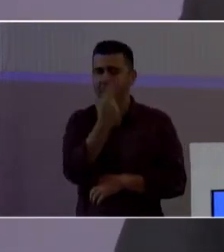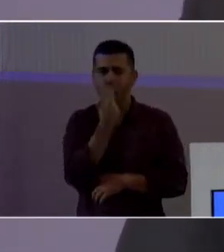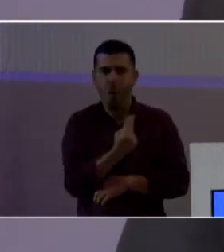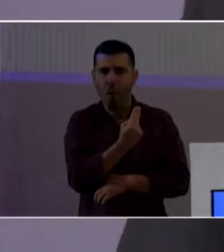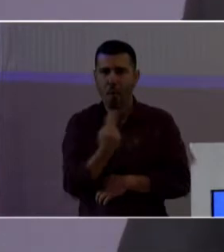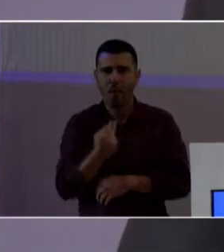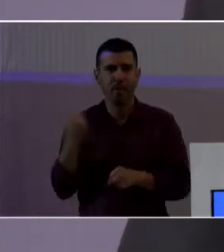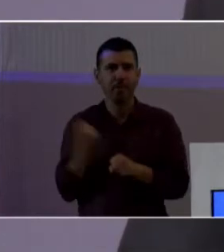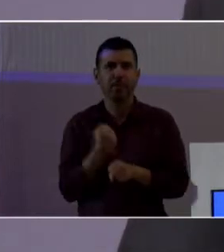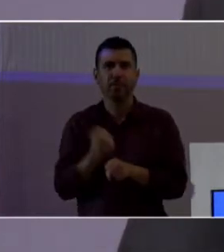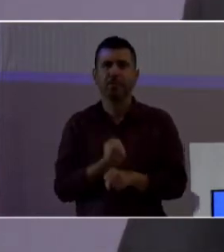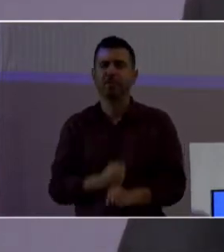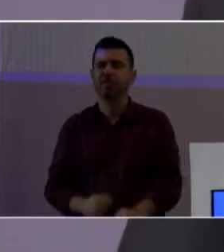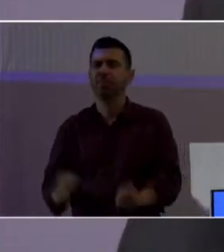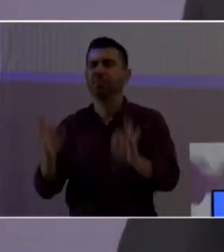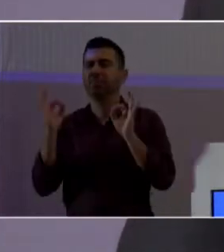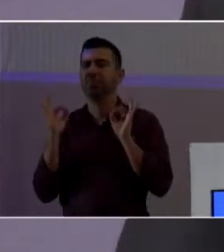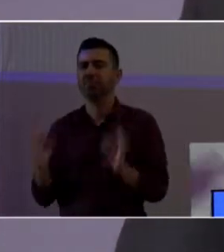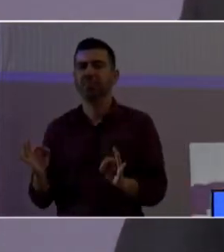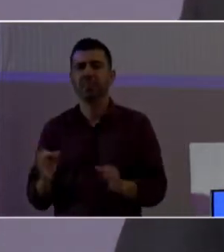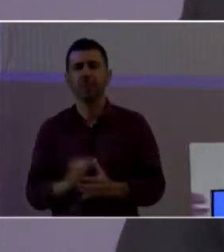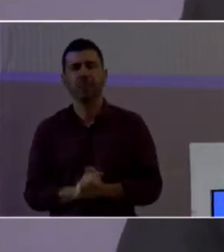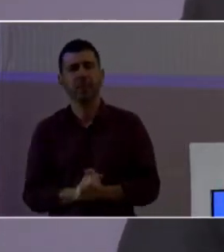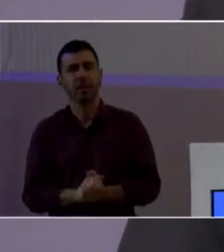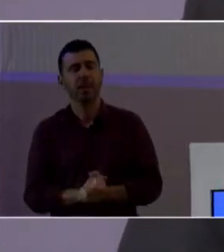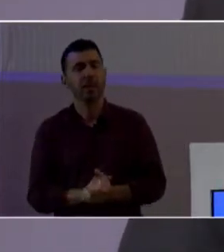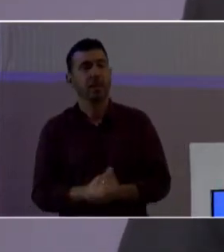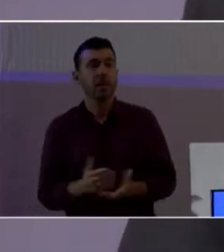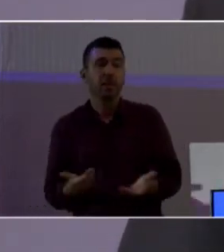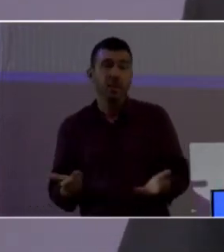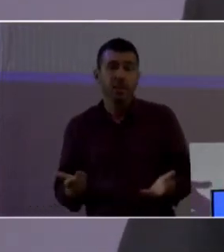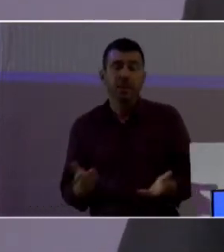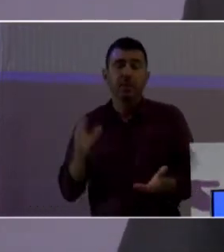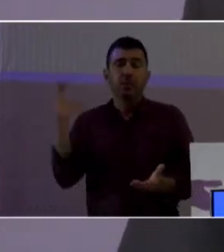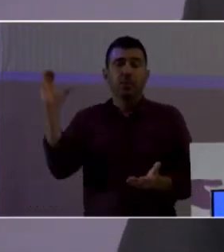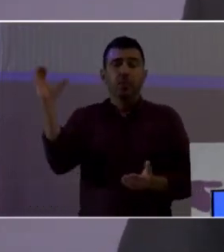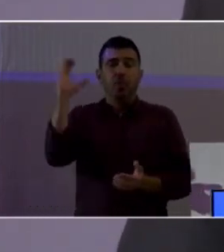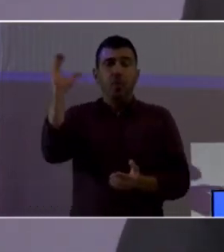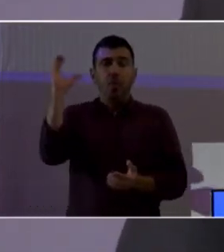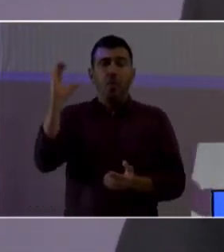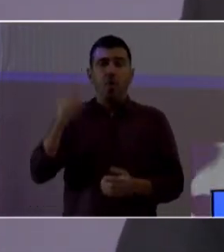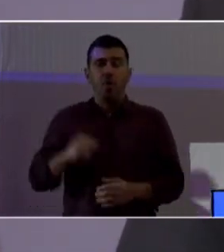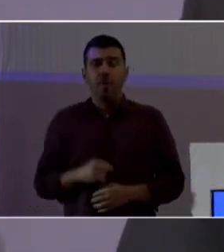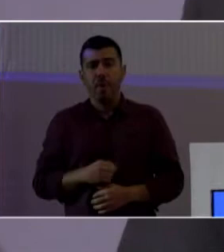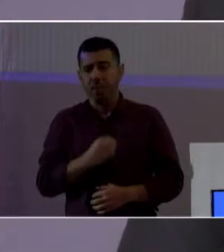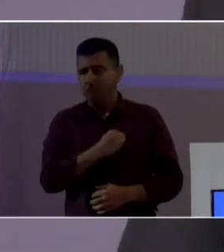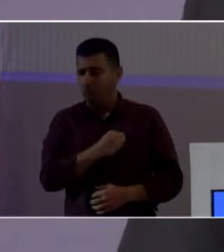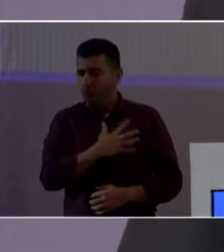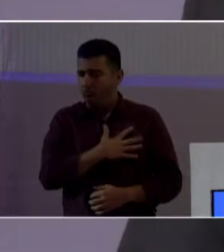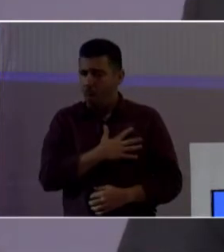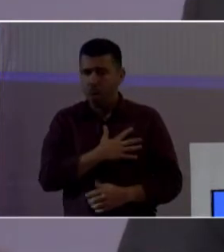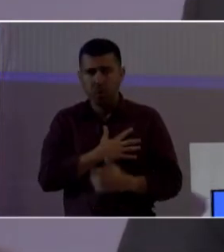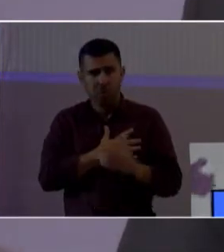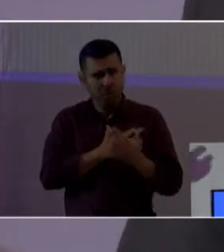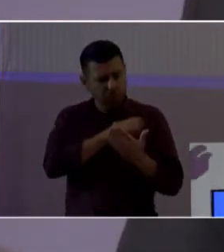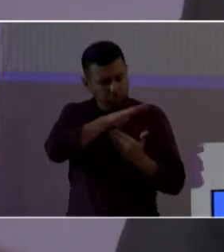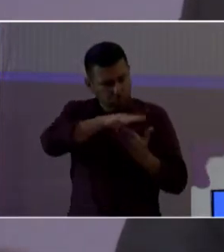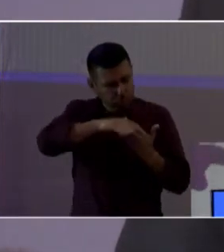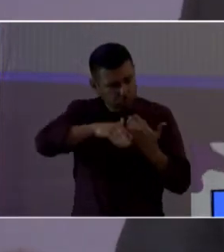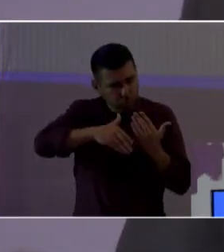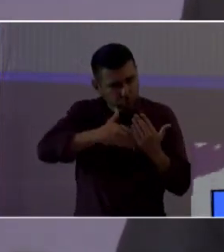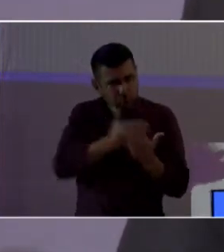compromiso con las oportunidades que se les da. Una Colombia con todas las oportunidades que tiene de desarrollo y de